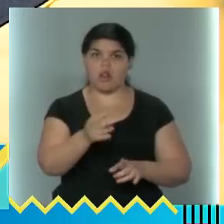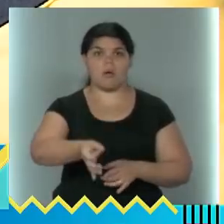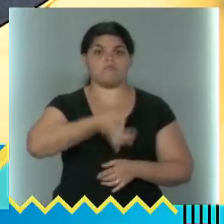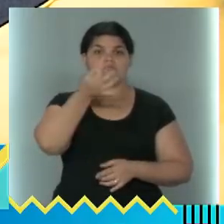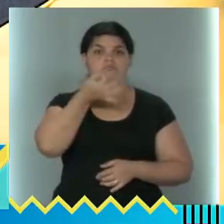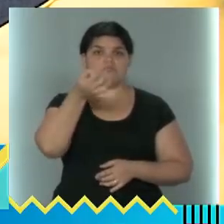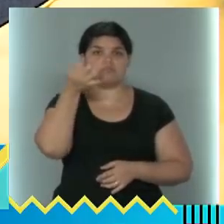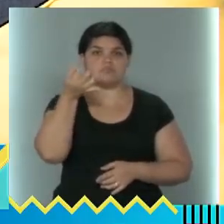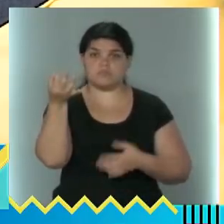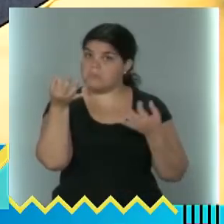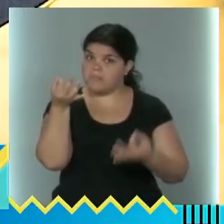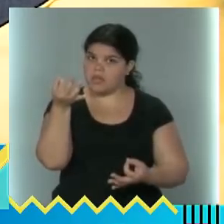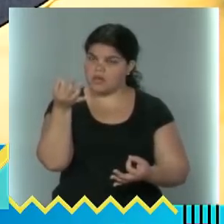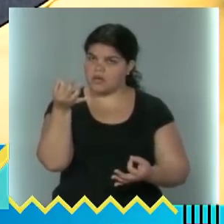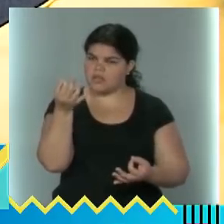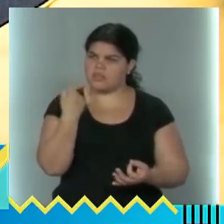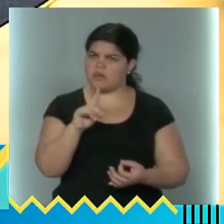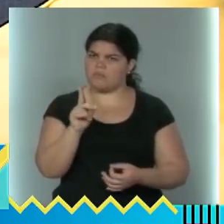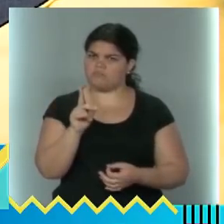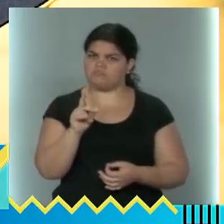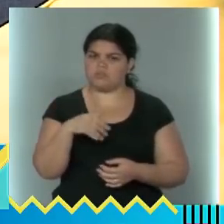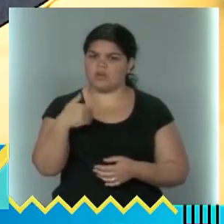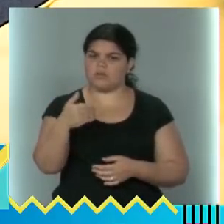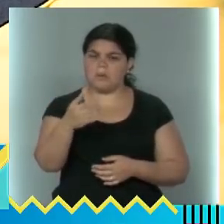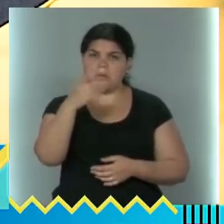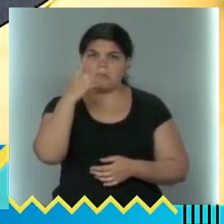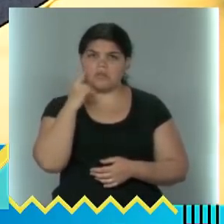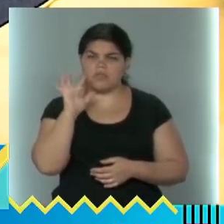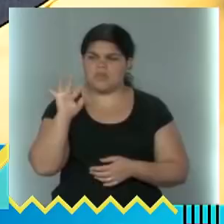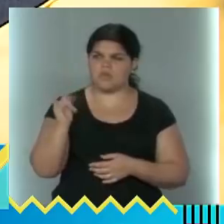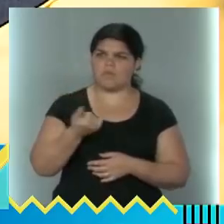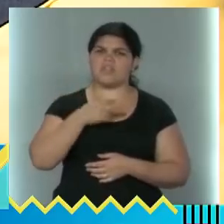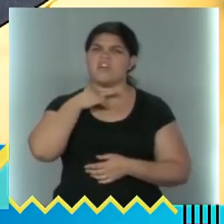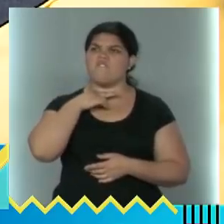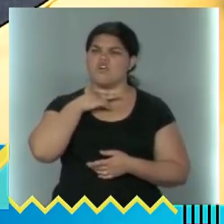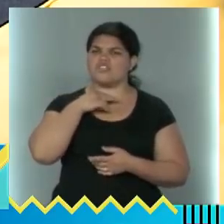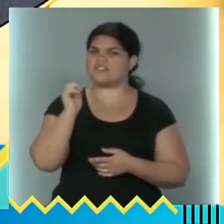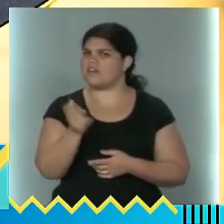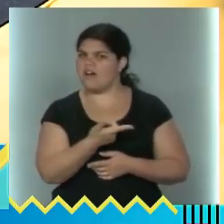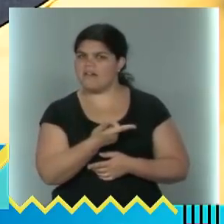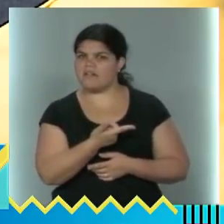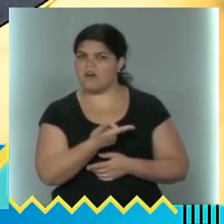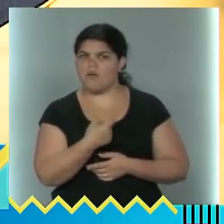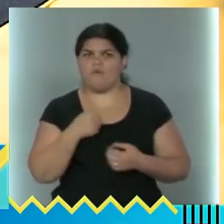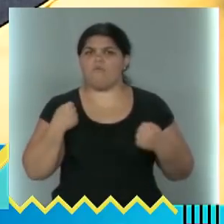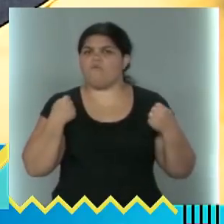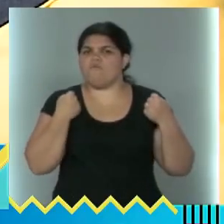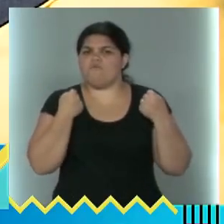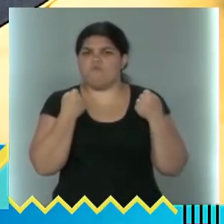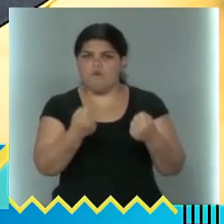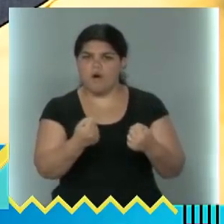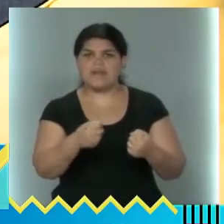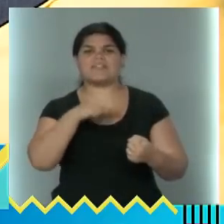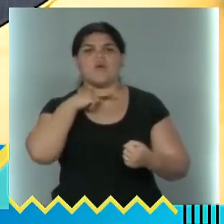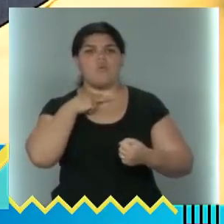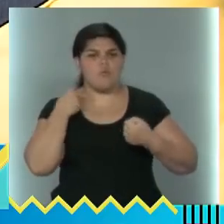bien, hasta que un día él empezó a notar de que ya no tenía la misma voz, ya no tenía la misma fuerza en el soplo, ¿no es cierto?,